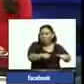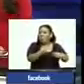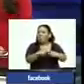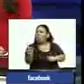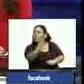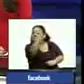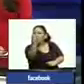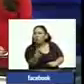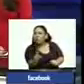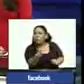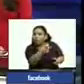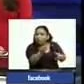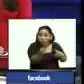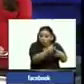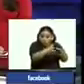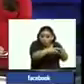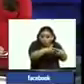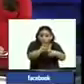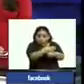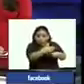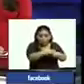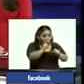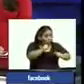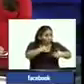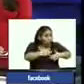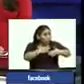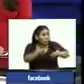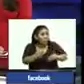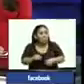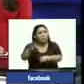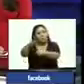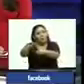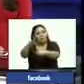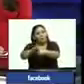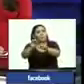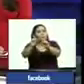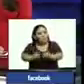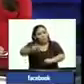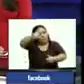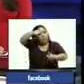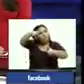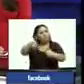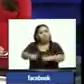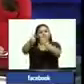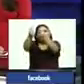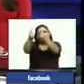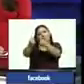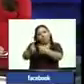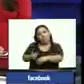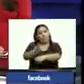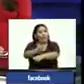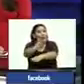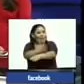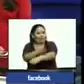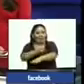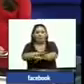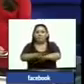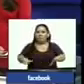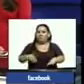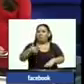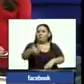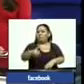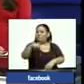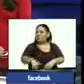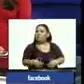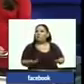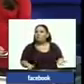interrogante es qué tan dispuestos están estos partidos a dar sus votos para que el presupuesto sea aprobado, por lo menos antes de que finalice el